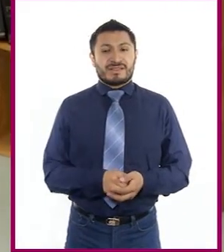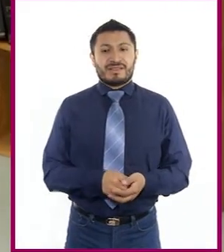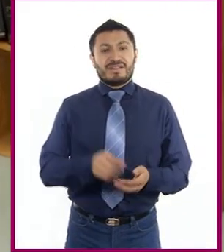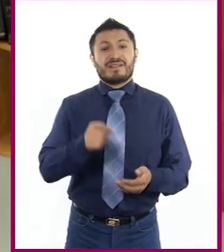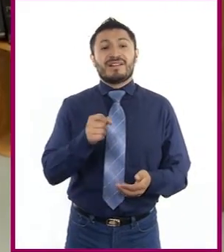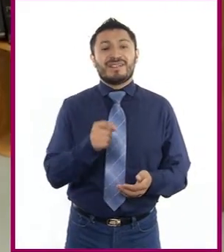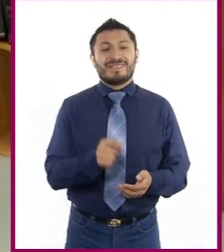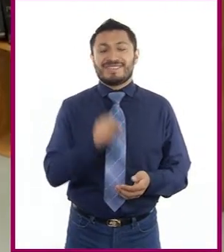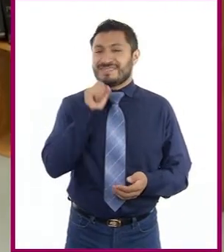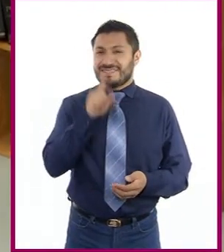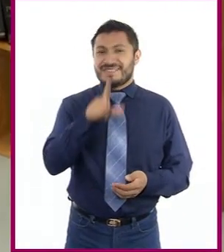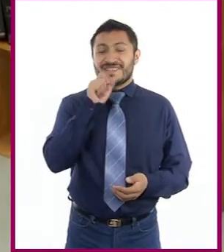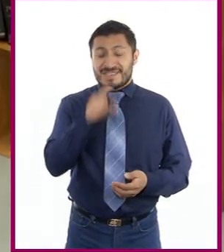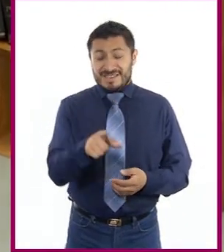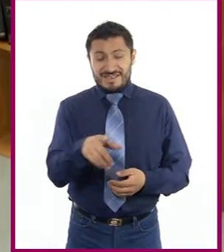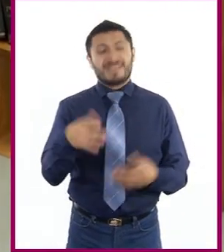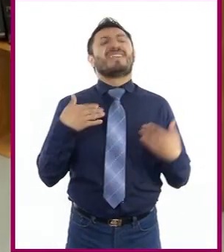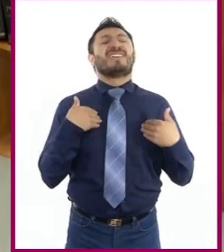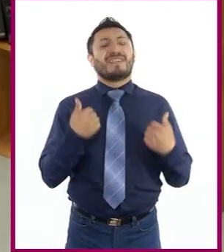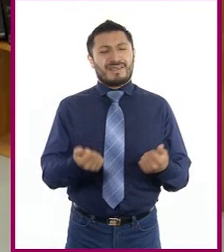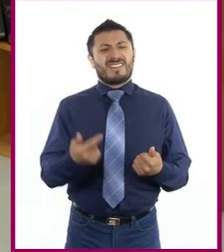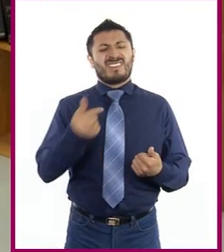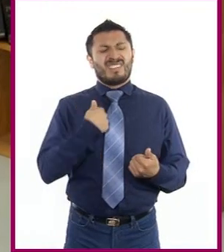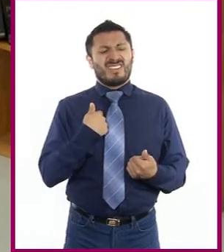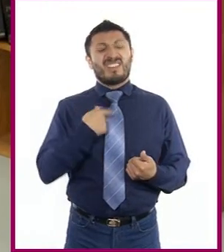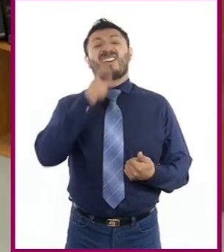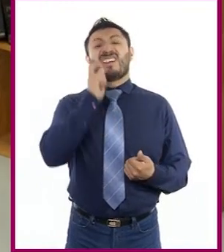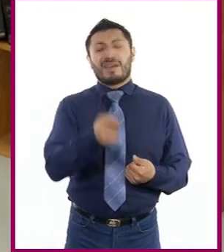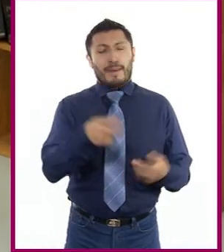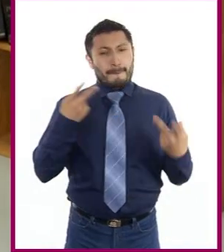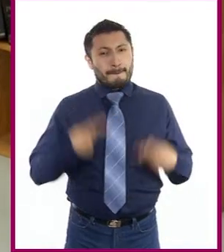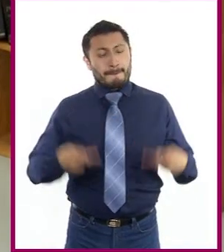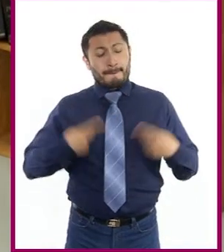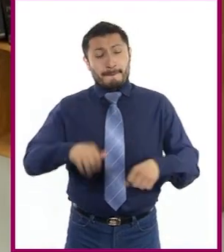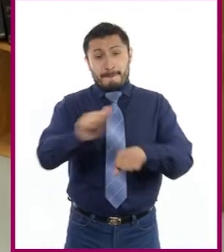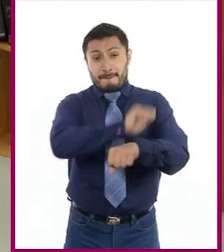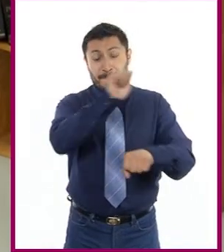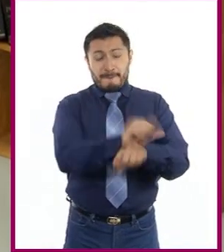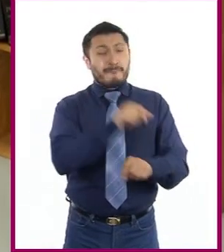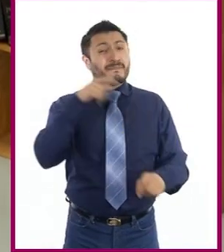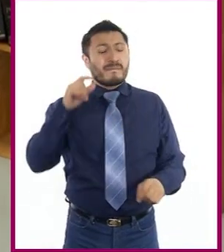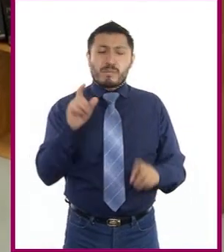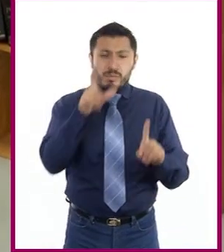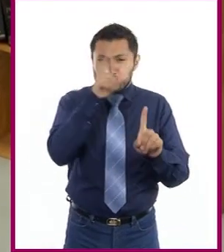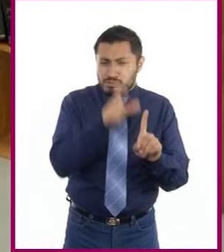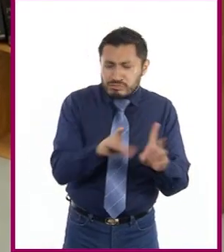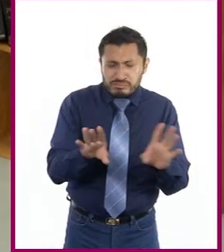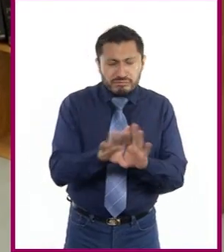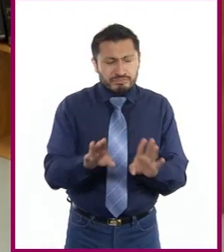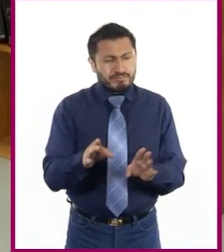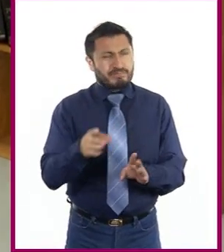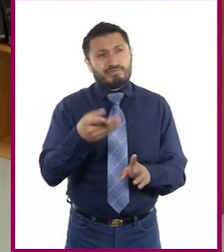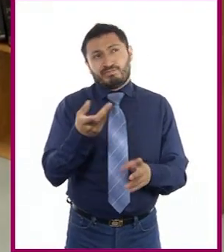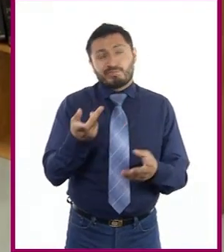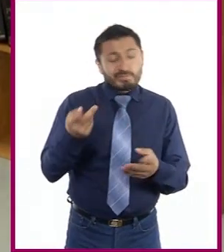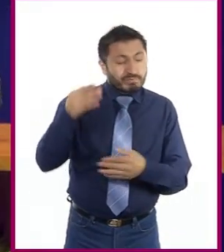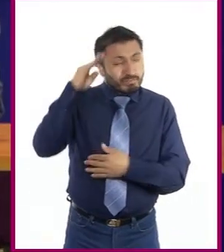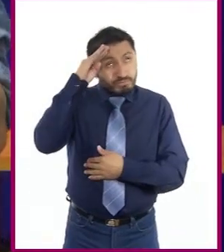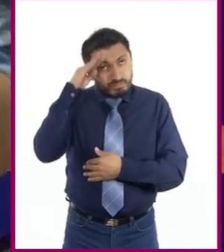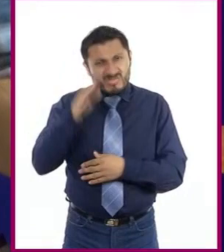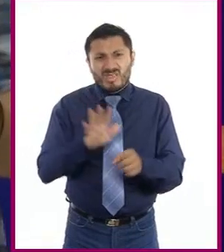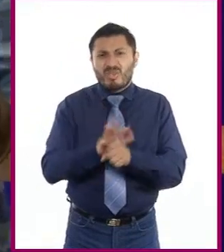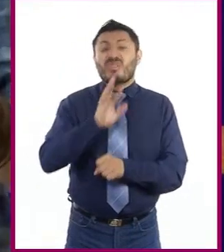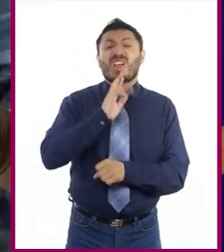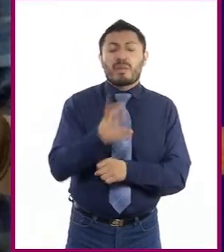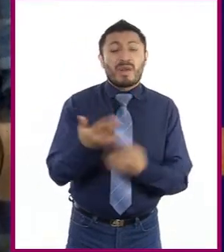También lo que entiendo es que el personaje de alguna manera se cuestiona sobre qué es mejor con relación